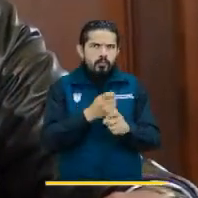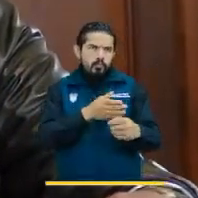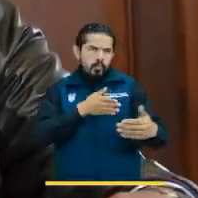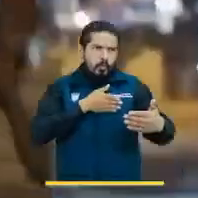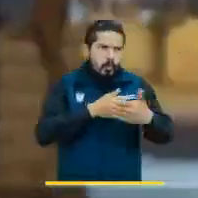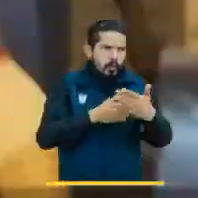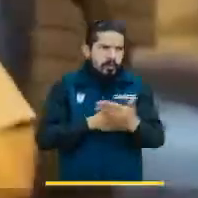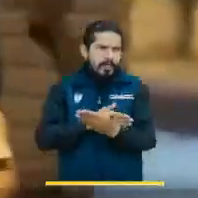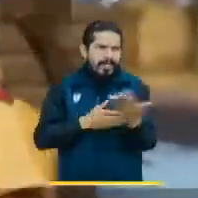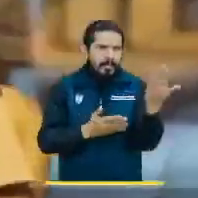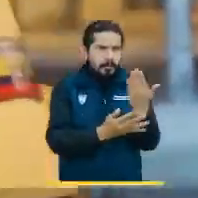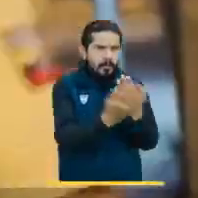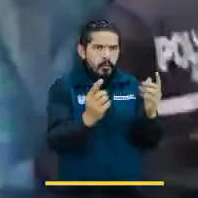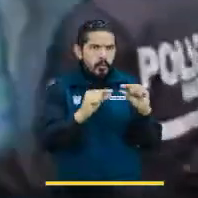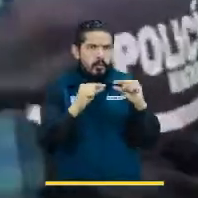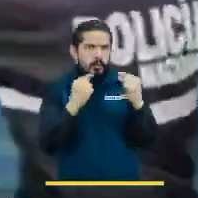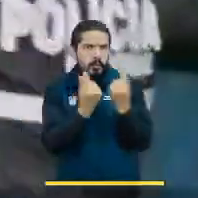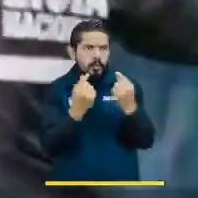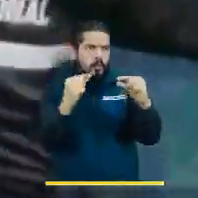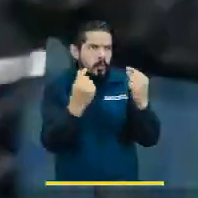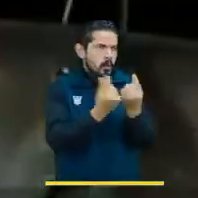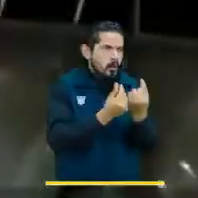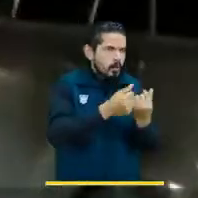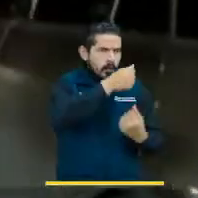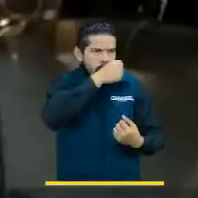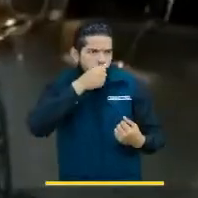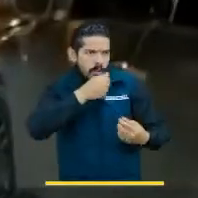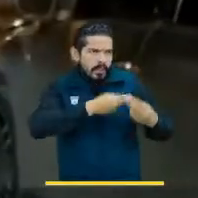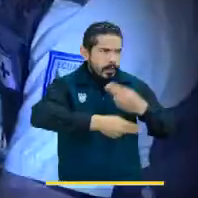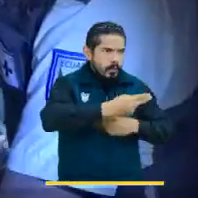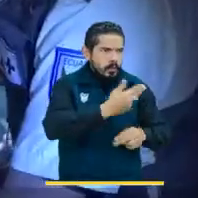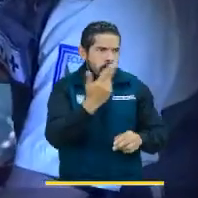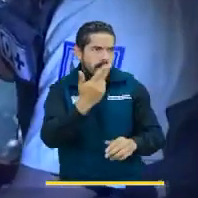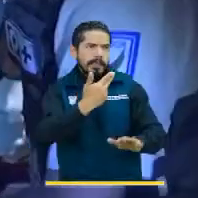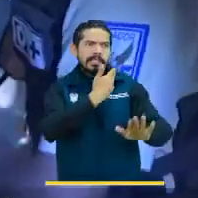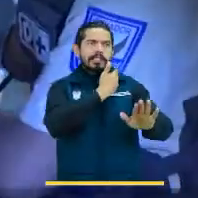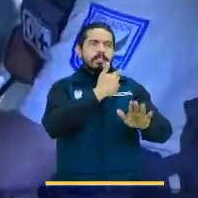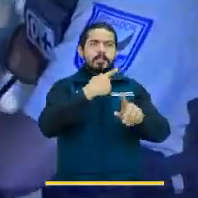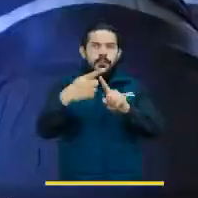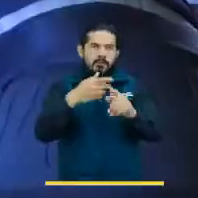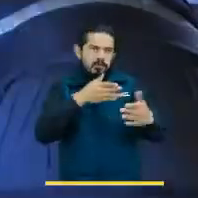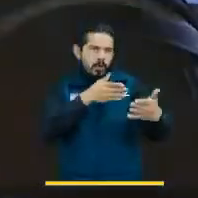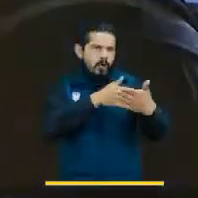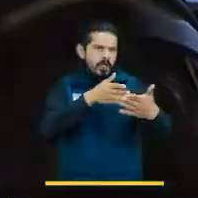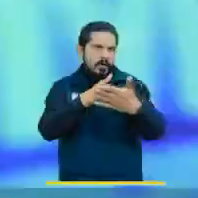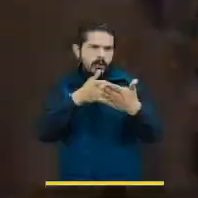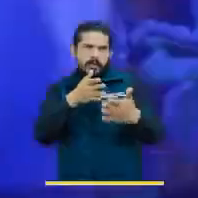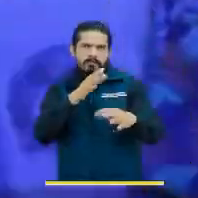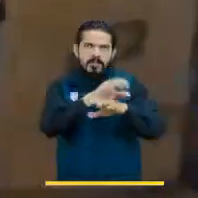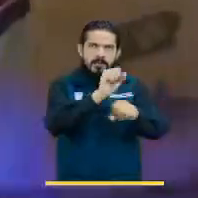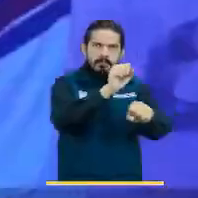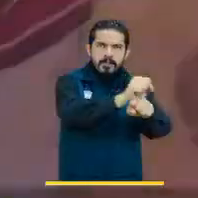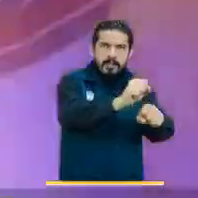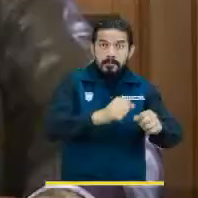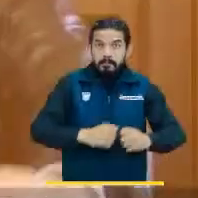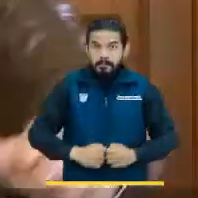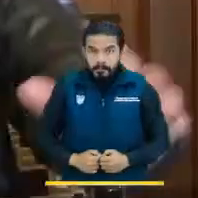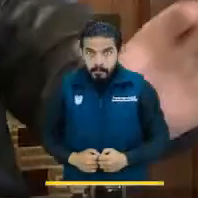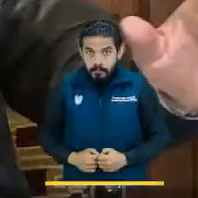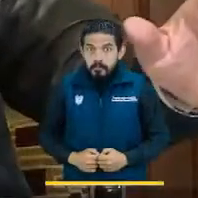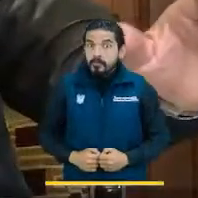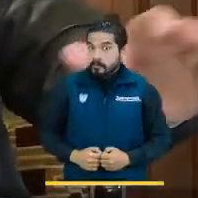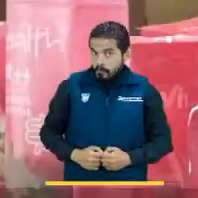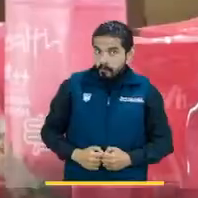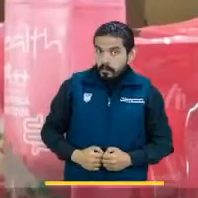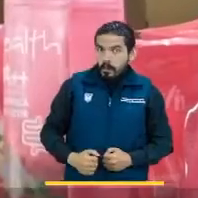firmeza a las mafias de la delincuencia organizada y a los narcotraficantes. Y por